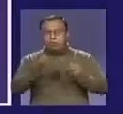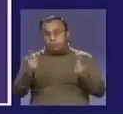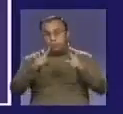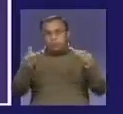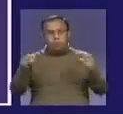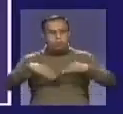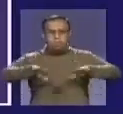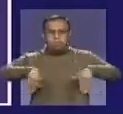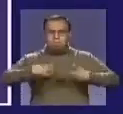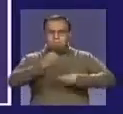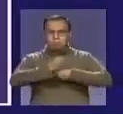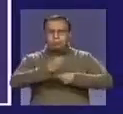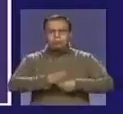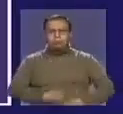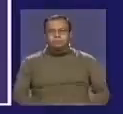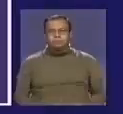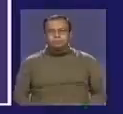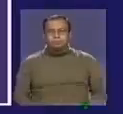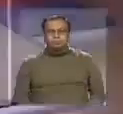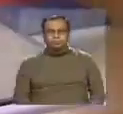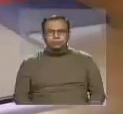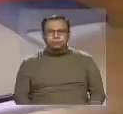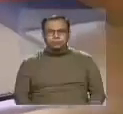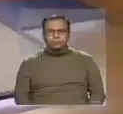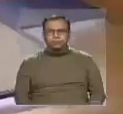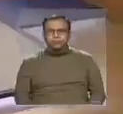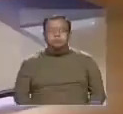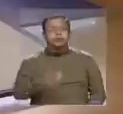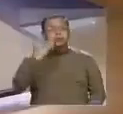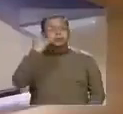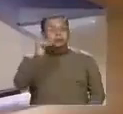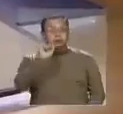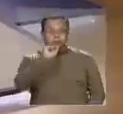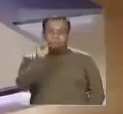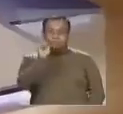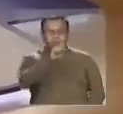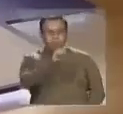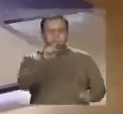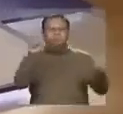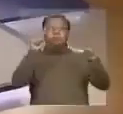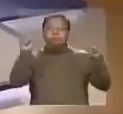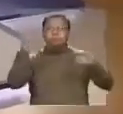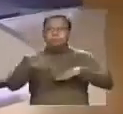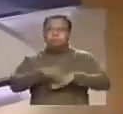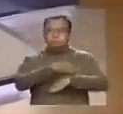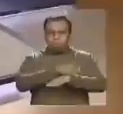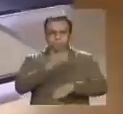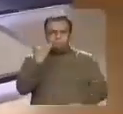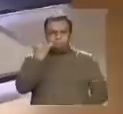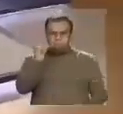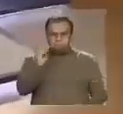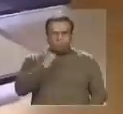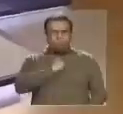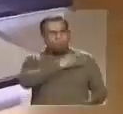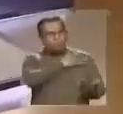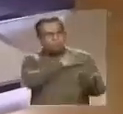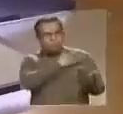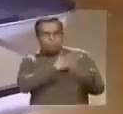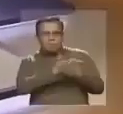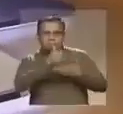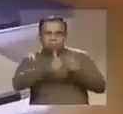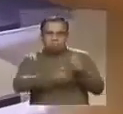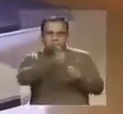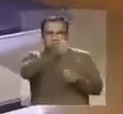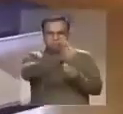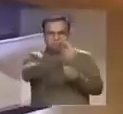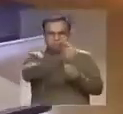Inserción laboral, quiero decir. Ok, digamos que empezamos con una pregunta y fue por qué las mujeres tienen, digamos, esta cifra de